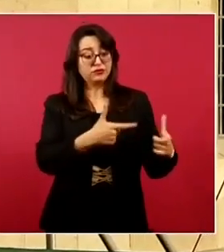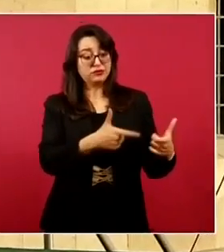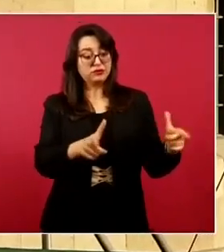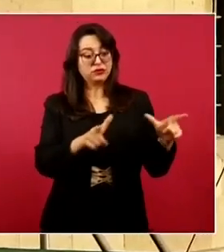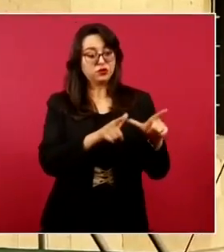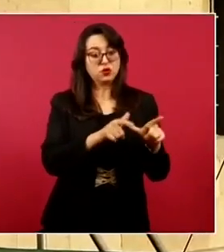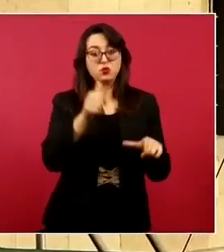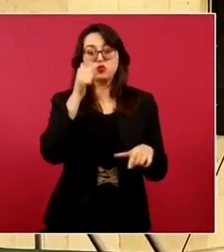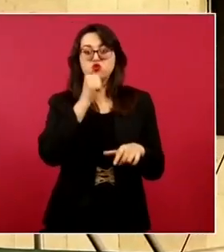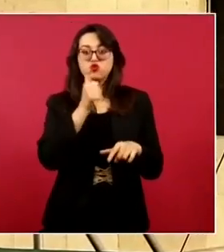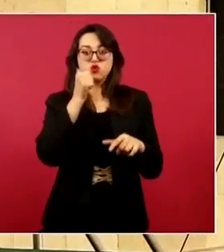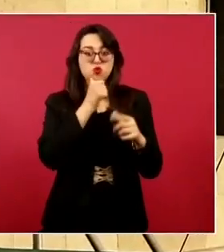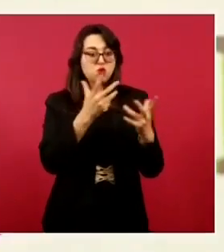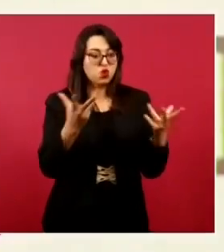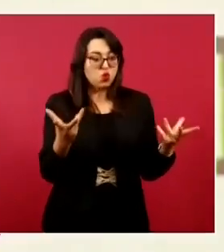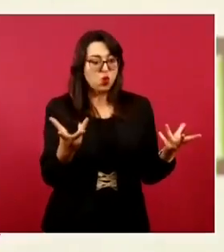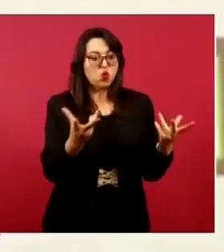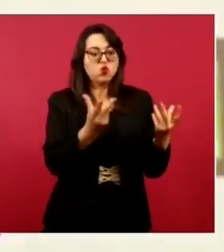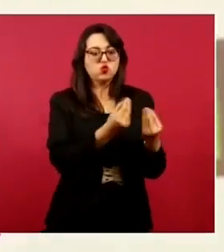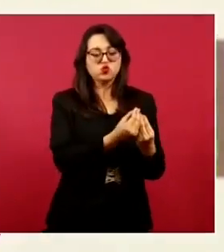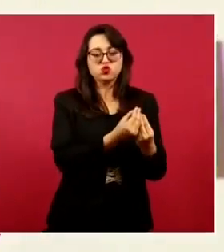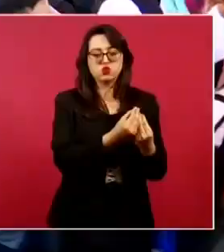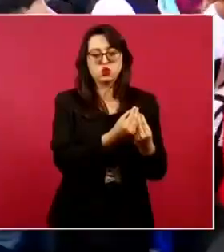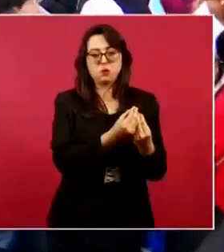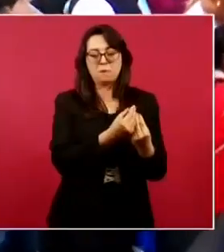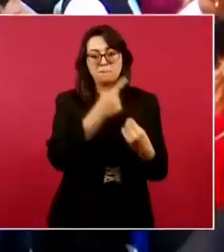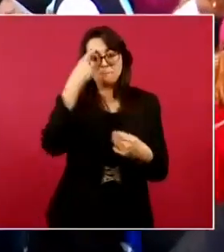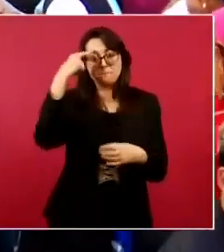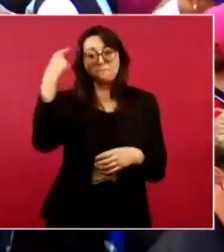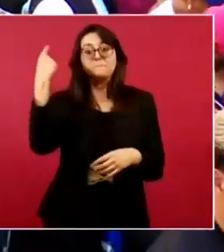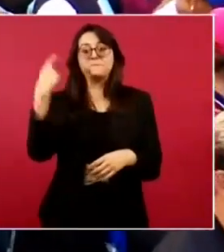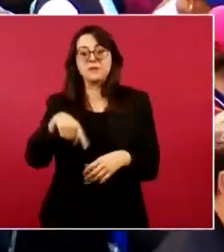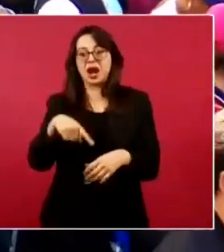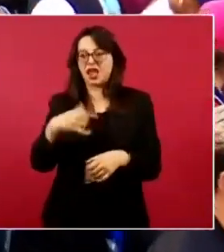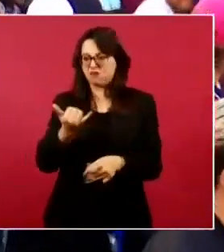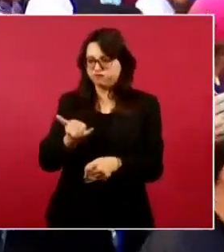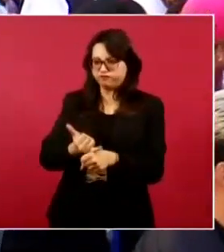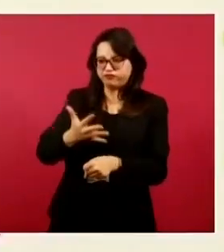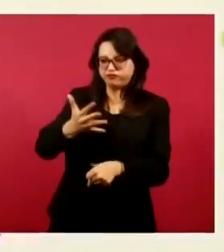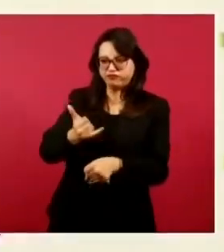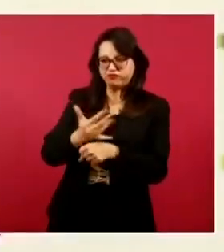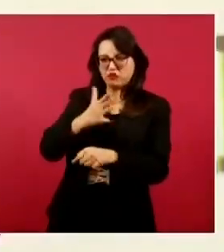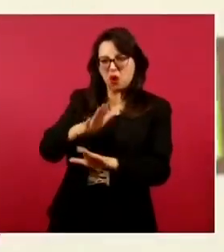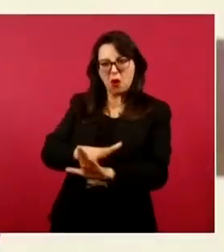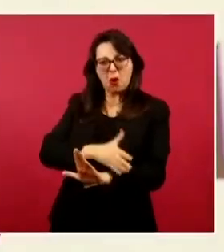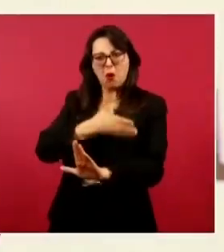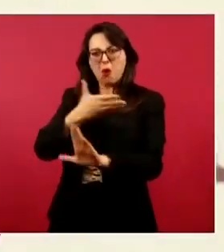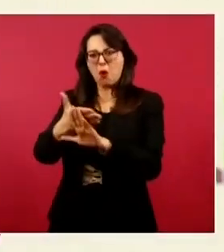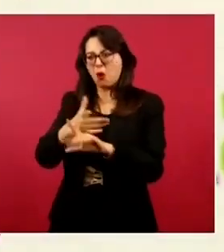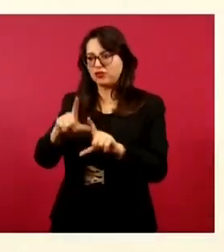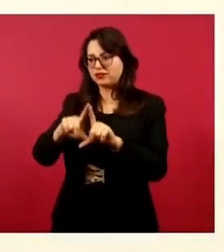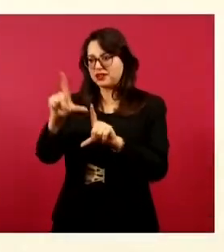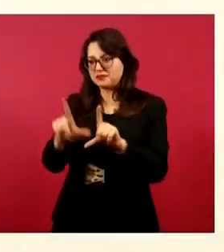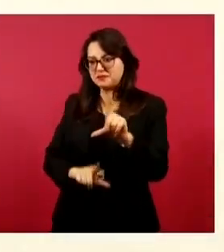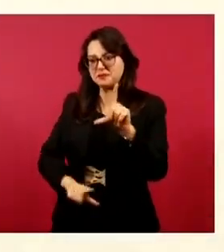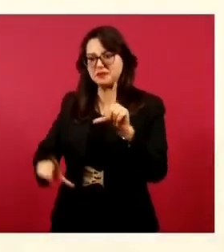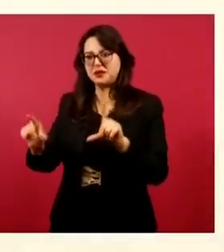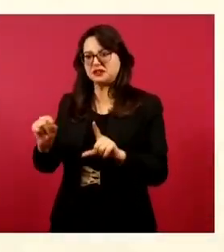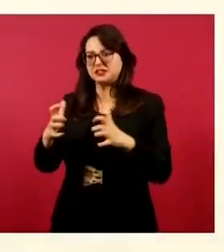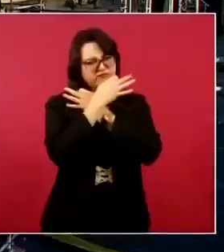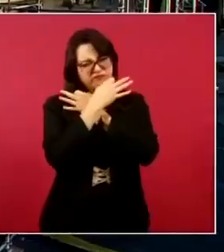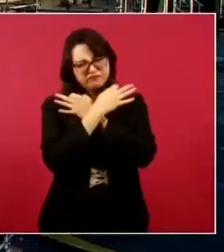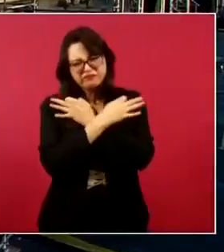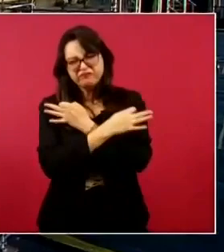llevar a cabo un cambio democrático y se torna de plano intolerante y hasta